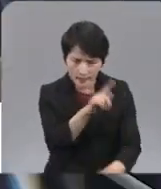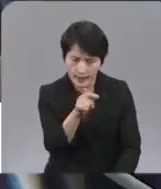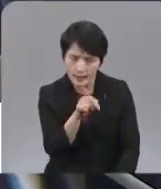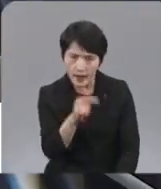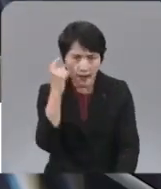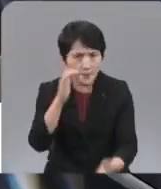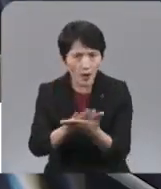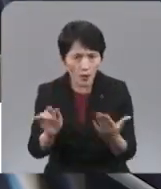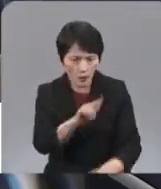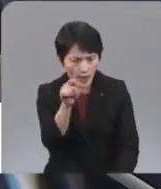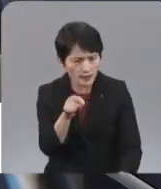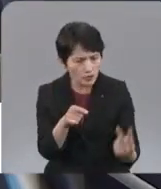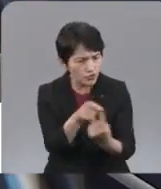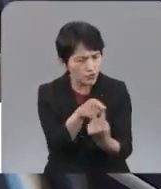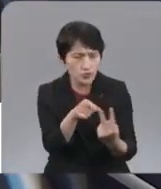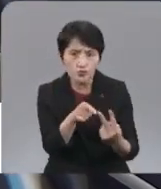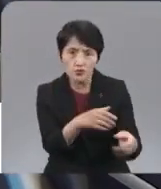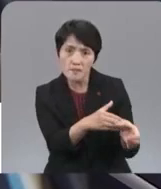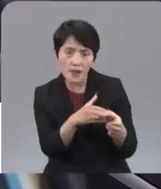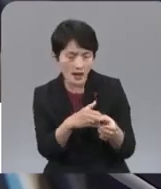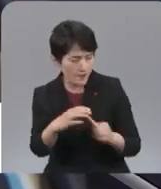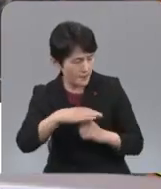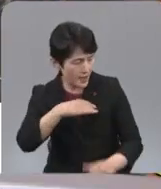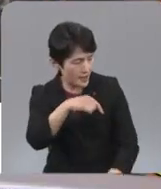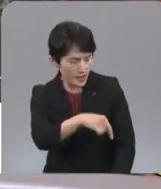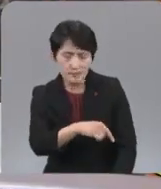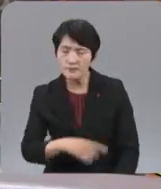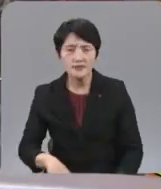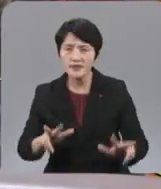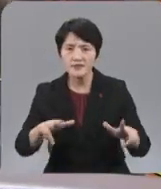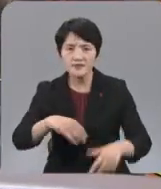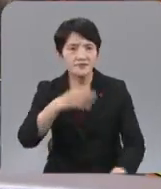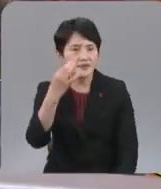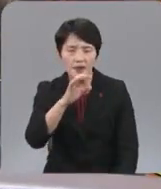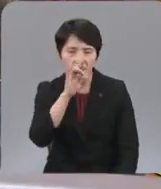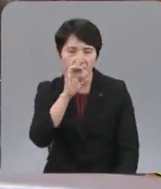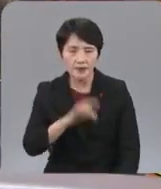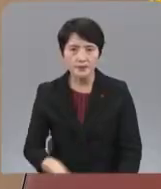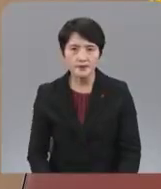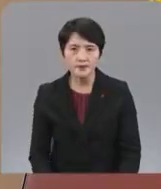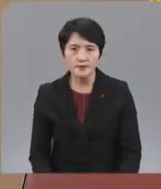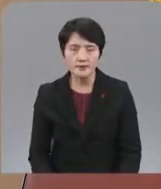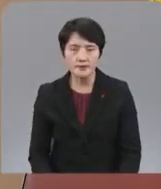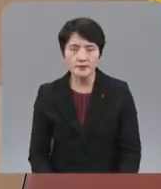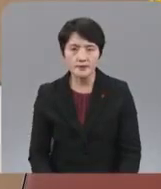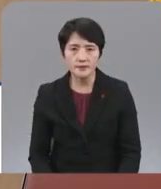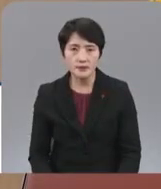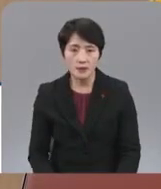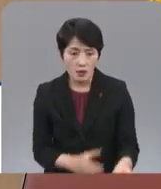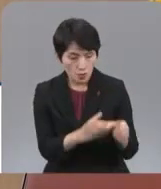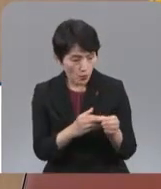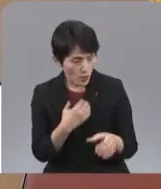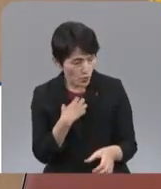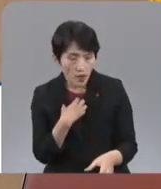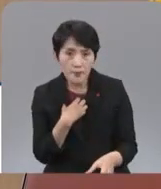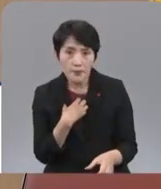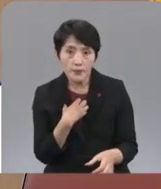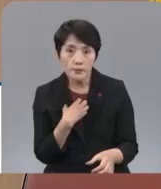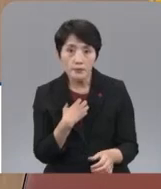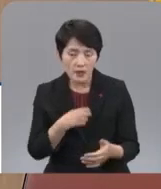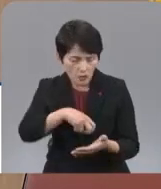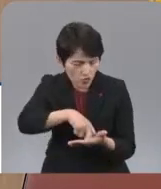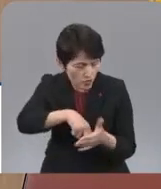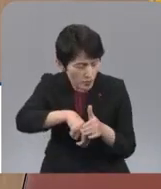de provocación política que intenta perturbar a la sociedad surcoreana también incidió en que la táctica de la fs paz que usa el norte